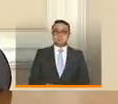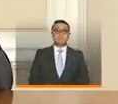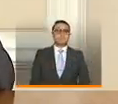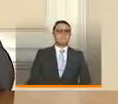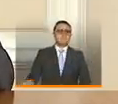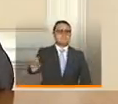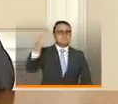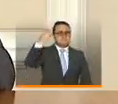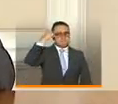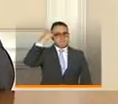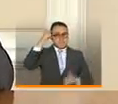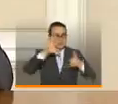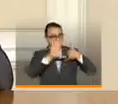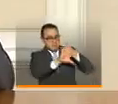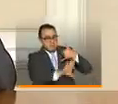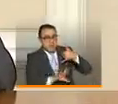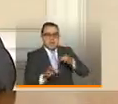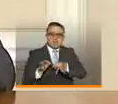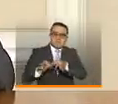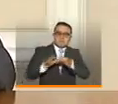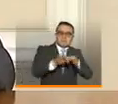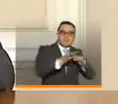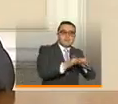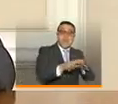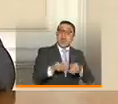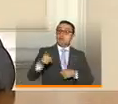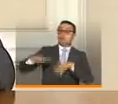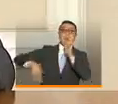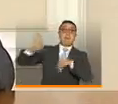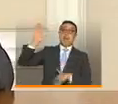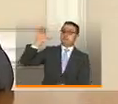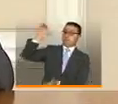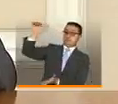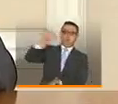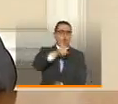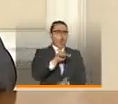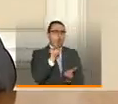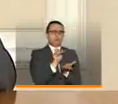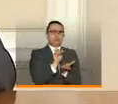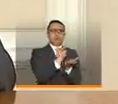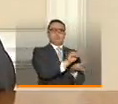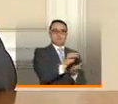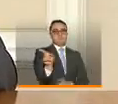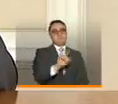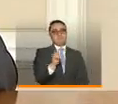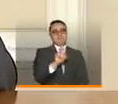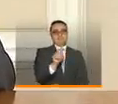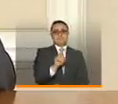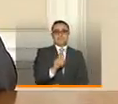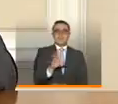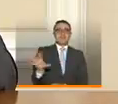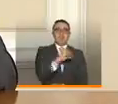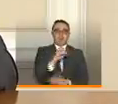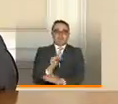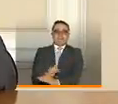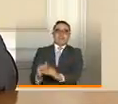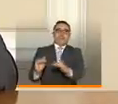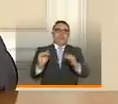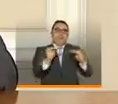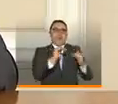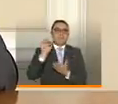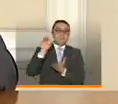diferencias entre territorios en la disponibilidad de llegada de vacunas, porque todos los colombianos, de acuerdo a los lineamientos que están en el